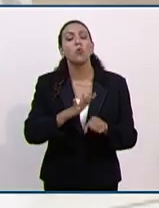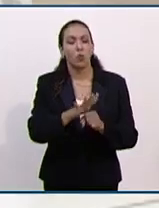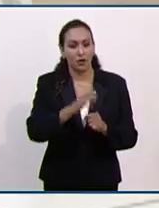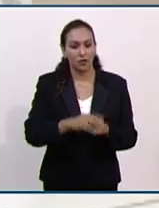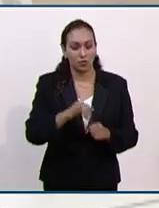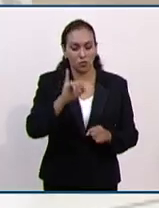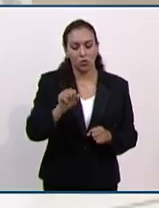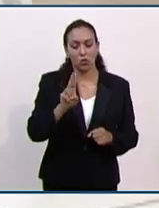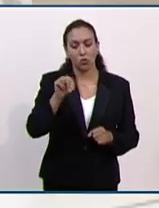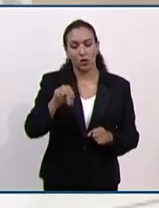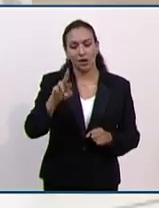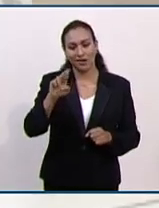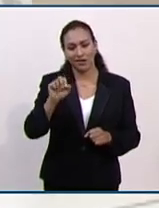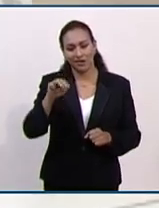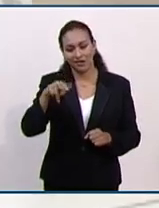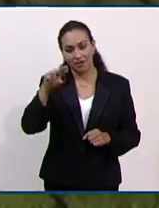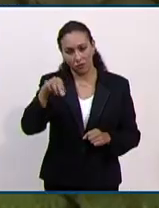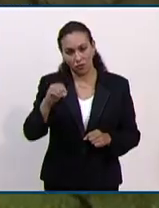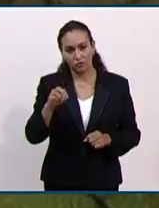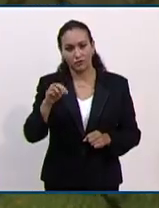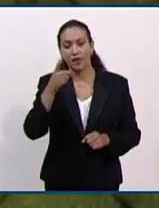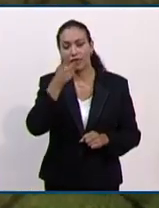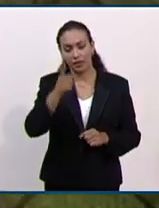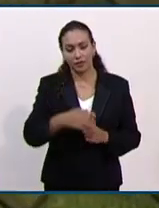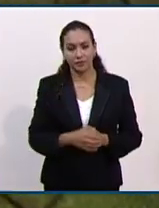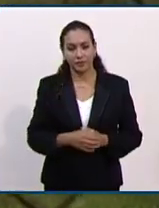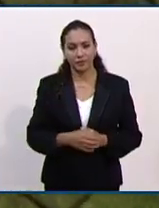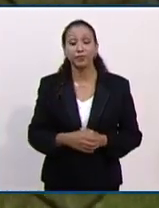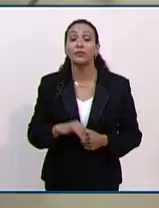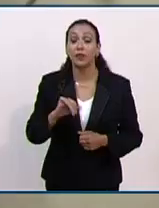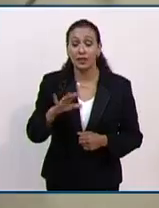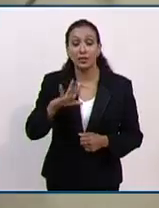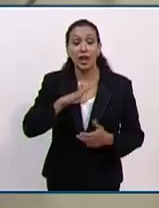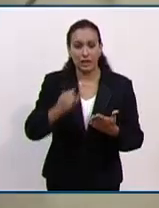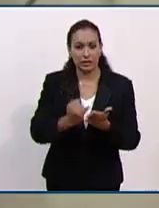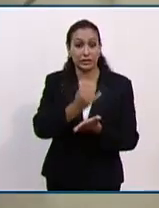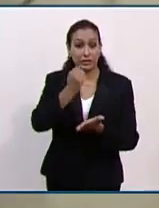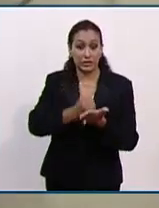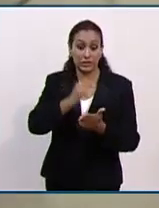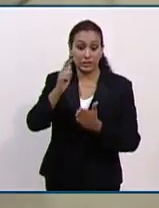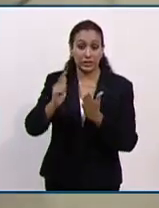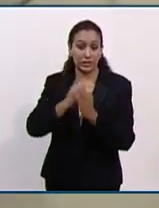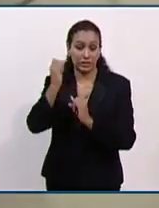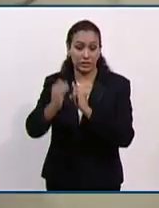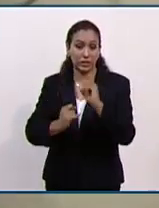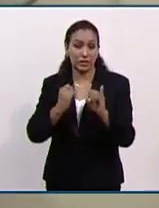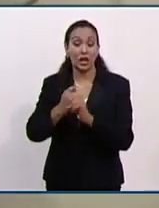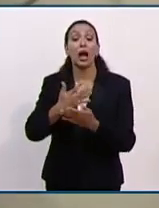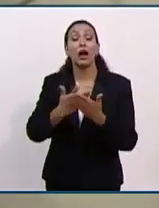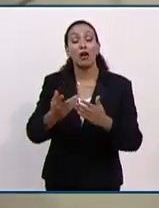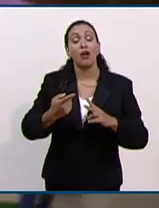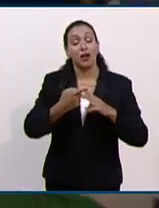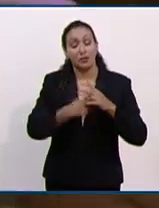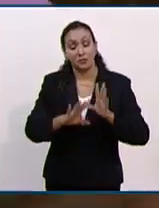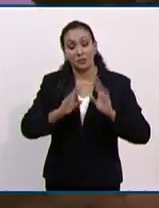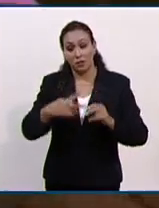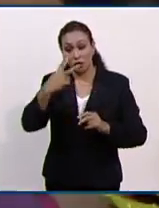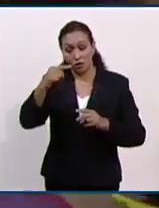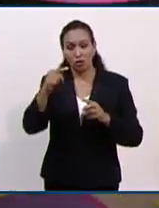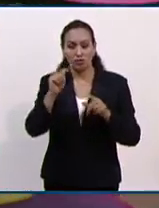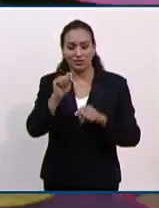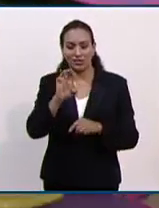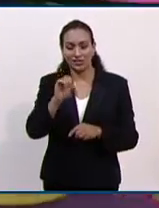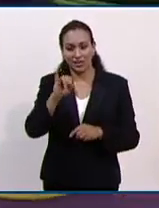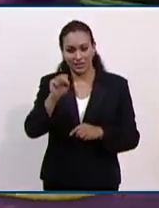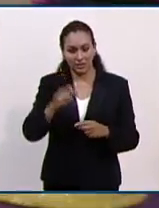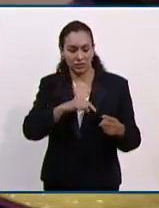Juan Ramón Rodríguez Minaya, explicó que a raíz de dichas sentencias ya surgieron 2 tesis que se contradicen. Una